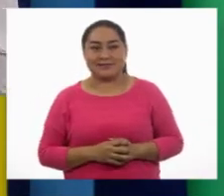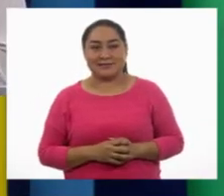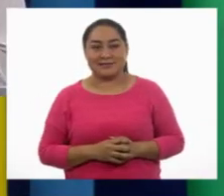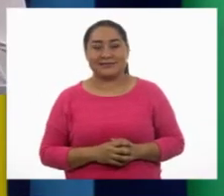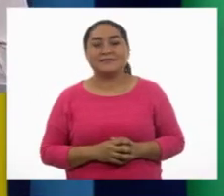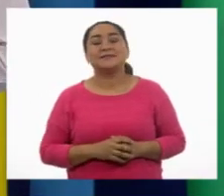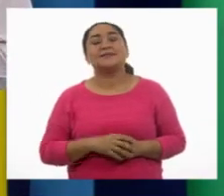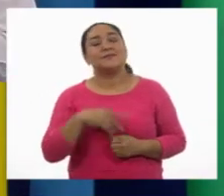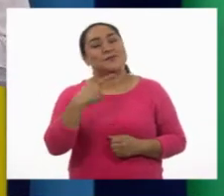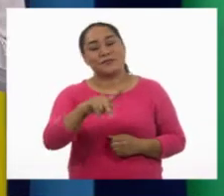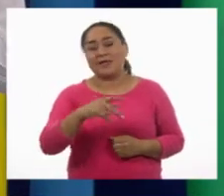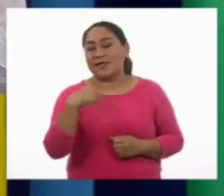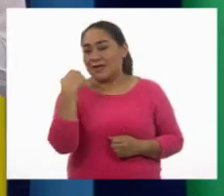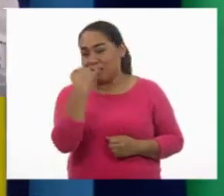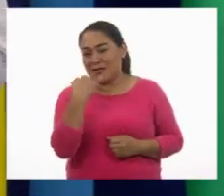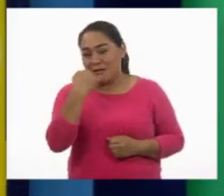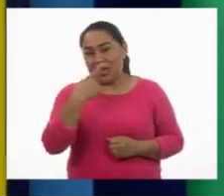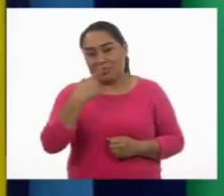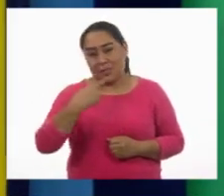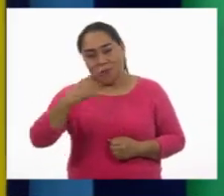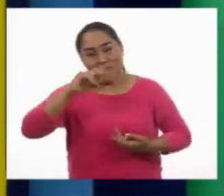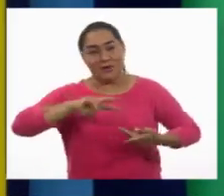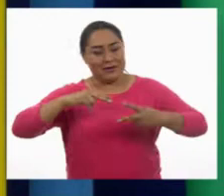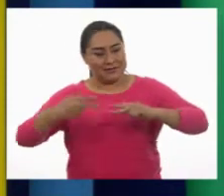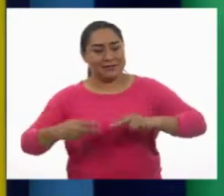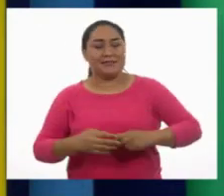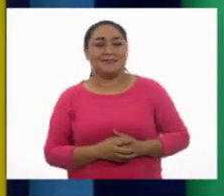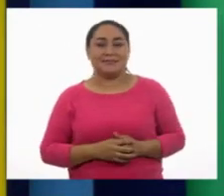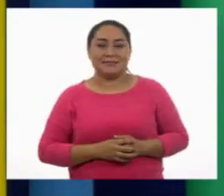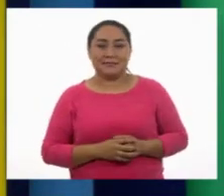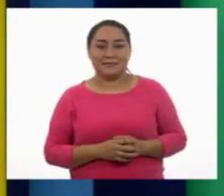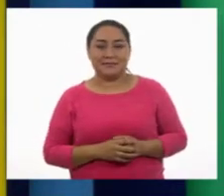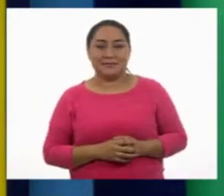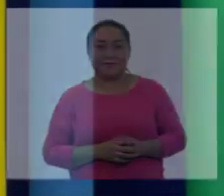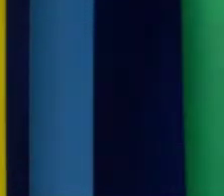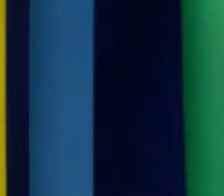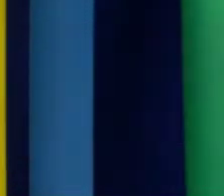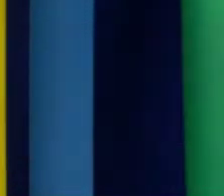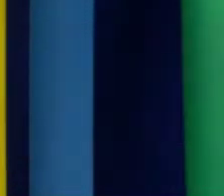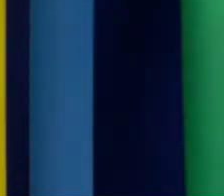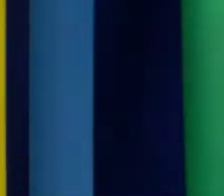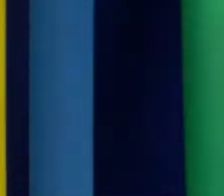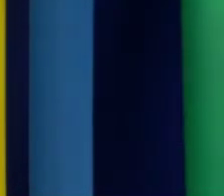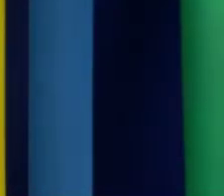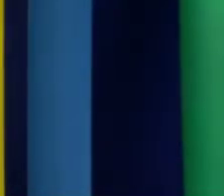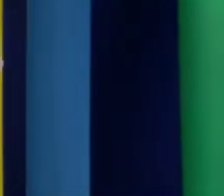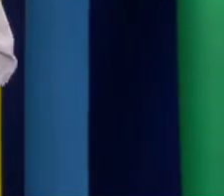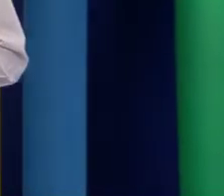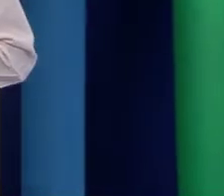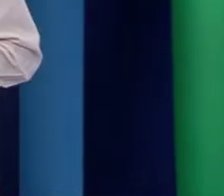Yexis Tocal, Enimu la Quetzilic, Idon, Limastil, Camuantin.